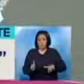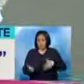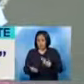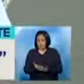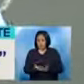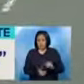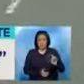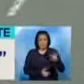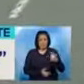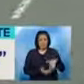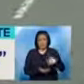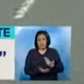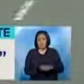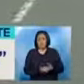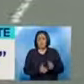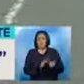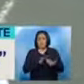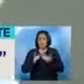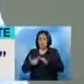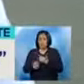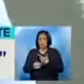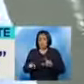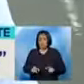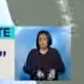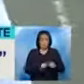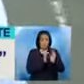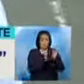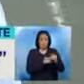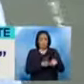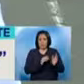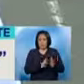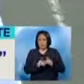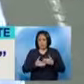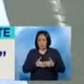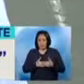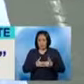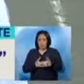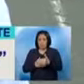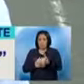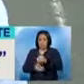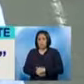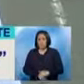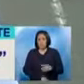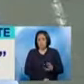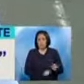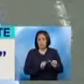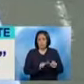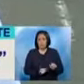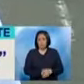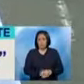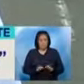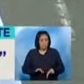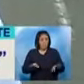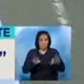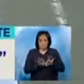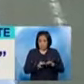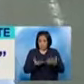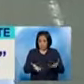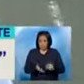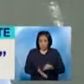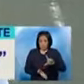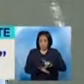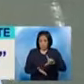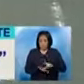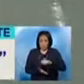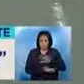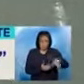Las primeras que llegaron fueron las de Pueblo Libre, luego de Surco, y así estamos continuando con Ventanilla, Villa El Salvador. Ahora, es bastante importante porque no solamente Lima, sino